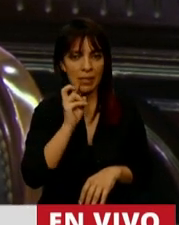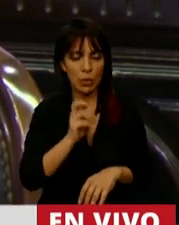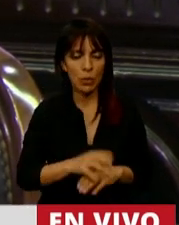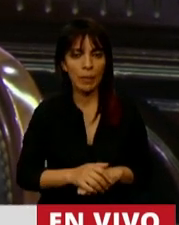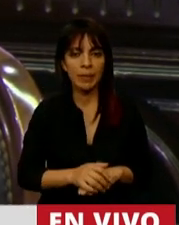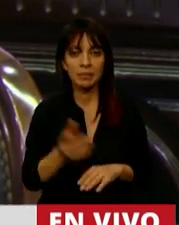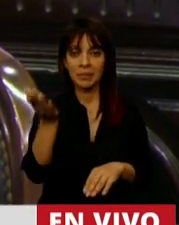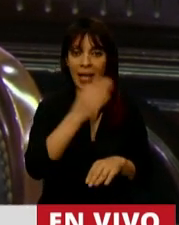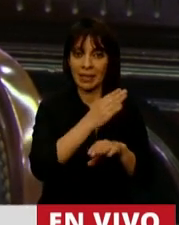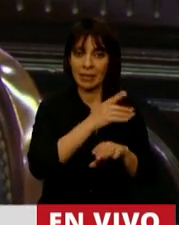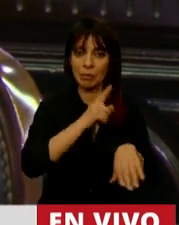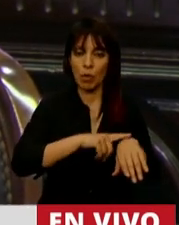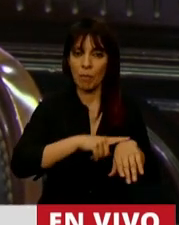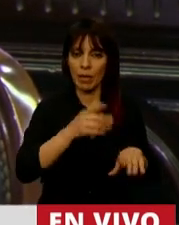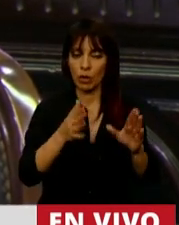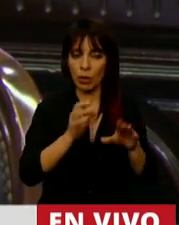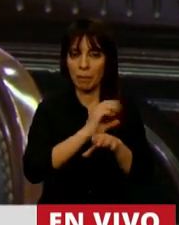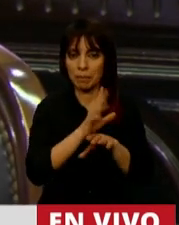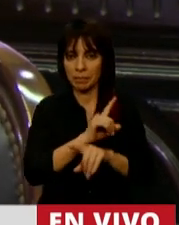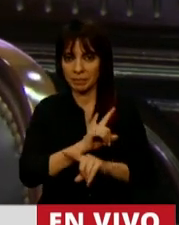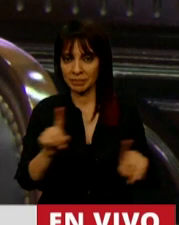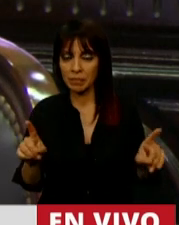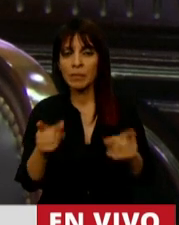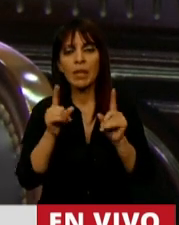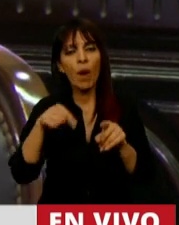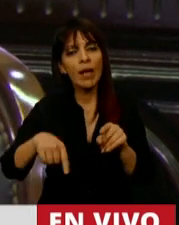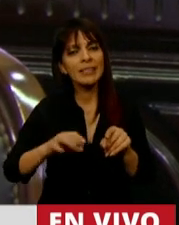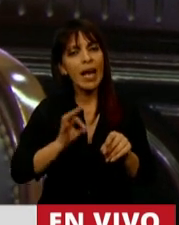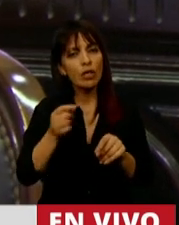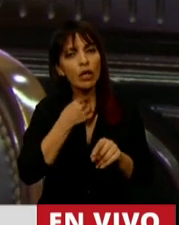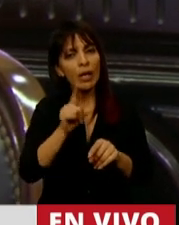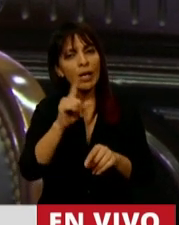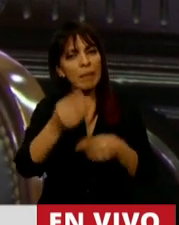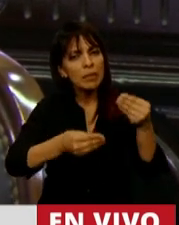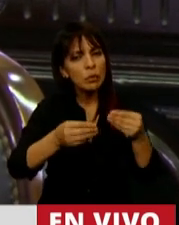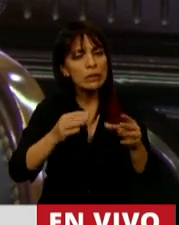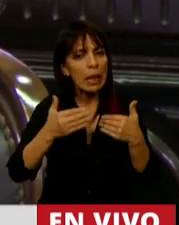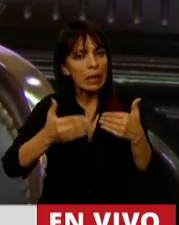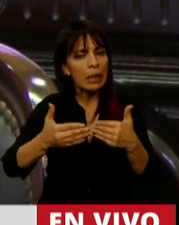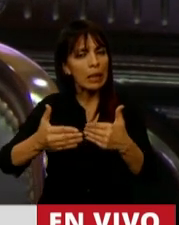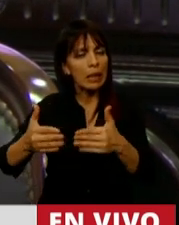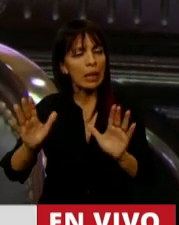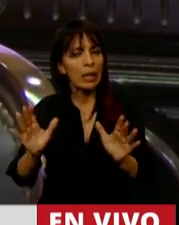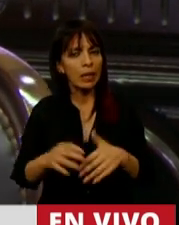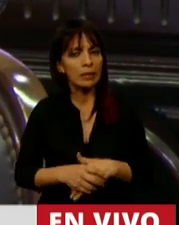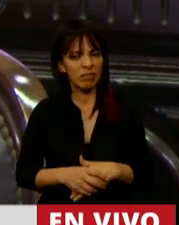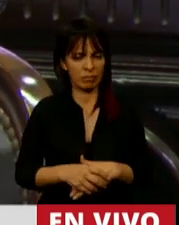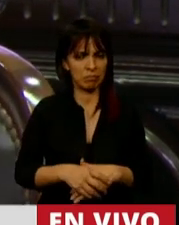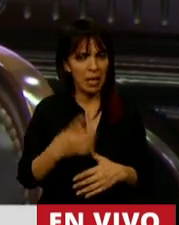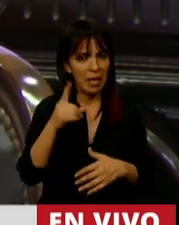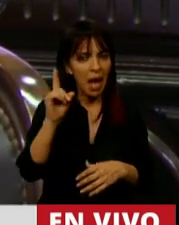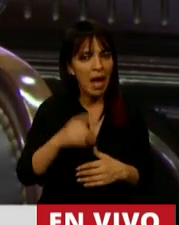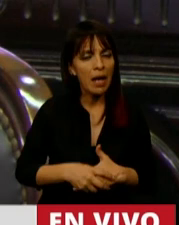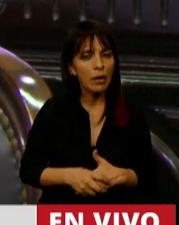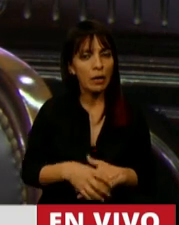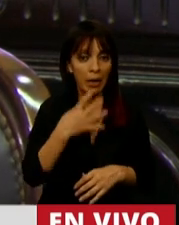pandemia evitaron hoy en este año tener un presupuesto, algo muy irregular y un mal